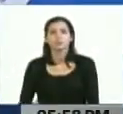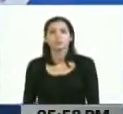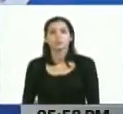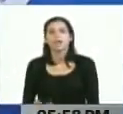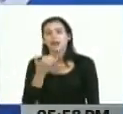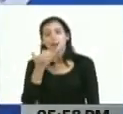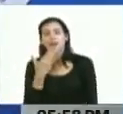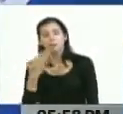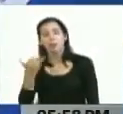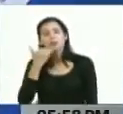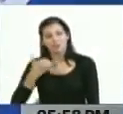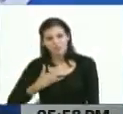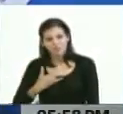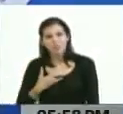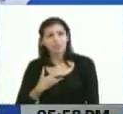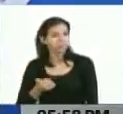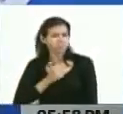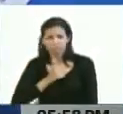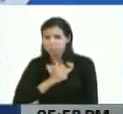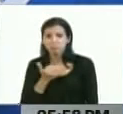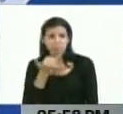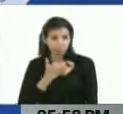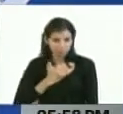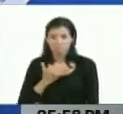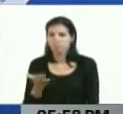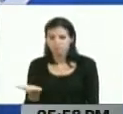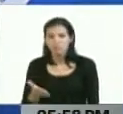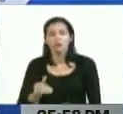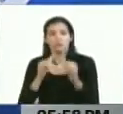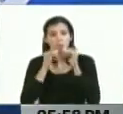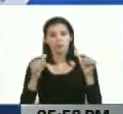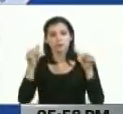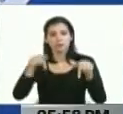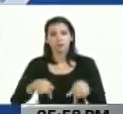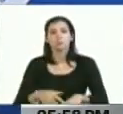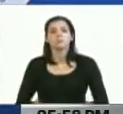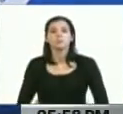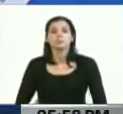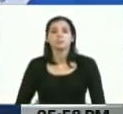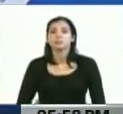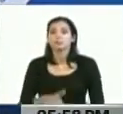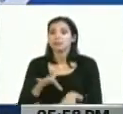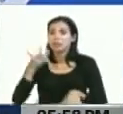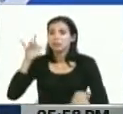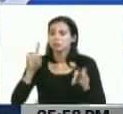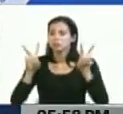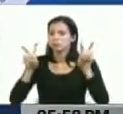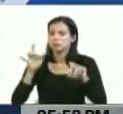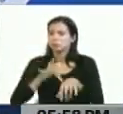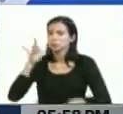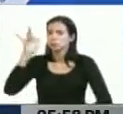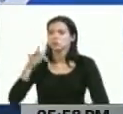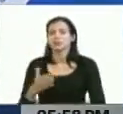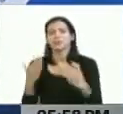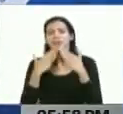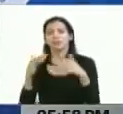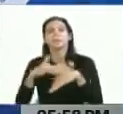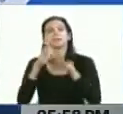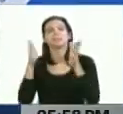desee informar, llama para acá y damos la información, sobre todo porque es un tema sensible, el tema del servicio eléctrico. Muchas gracias